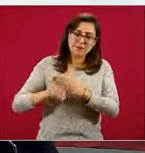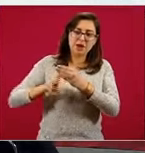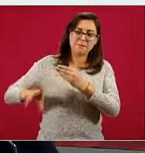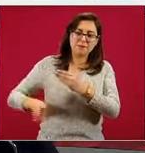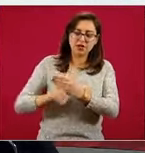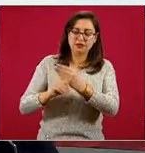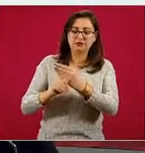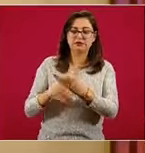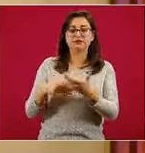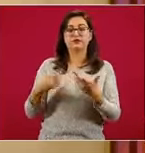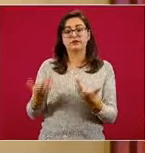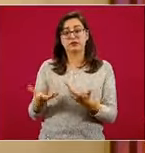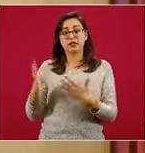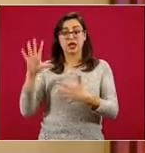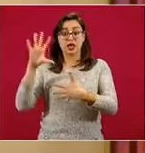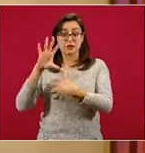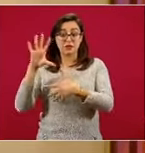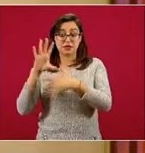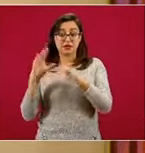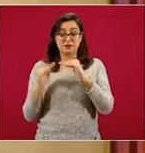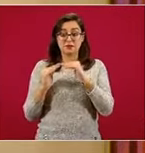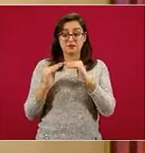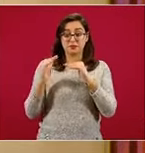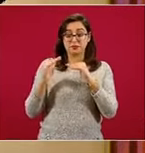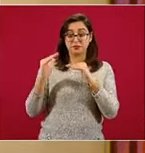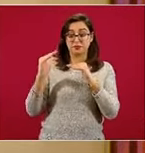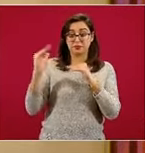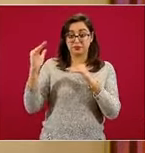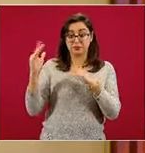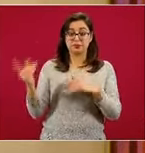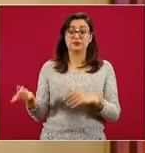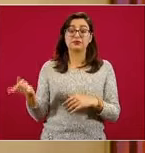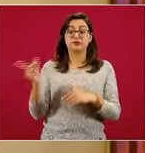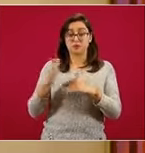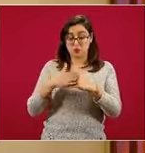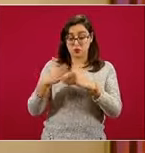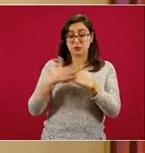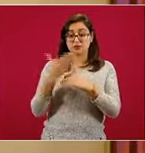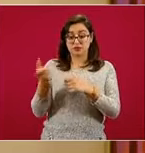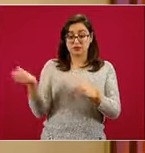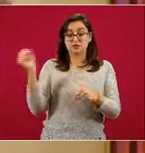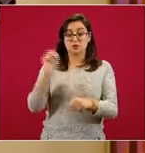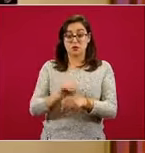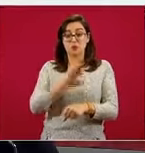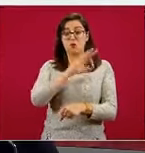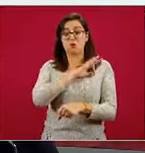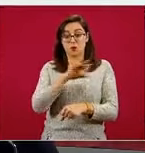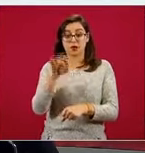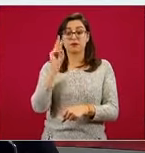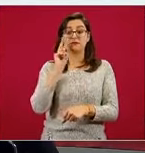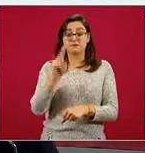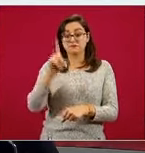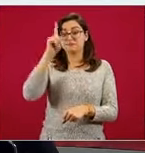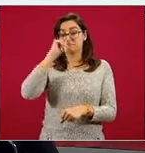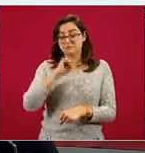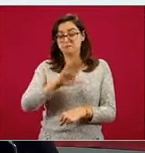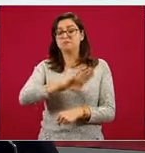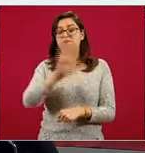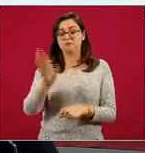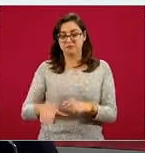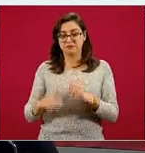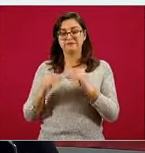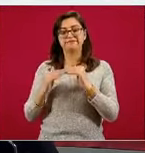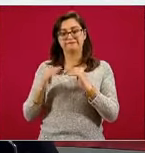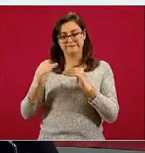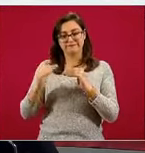que el continente americano continúa incrementando sus casos, muy seguramente en próximas semanas podremos ver que las defunciones también empiecen